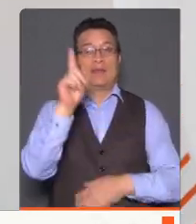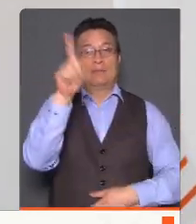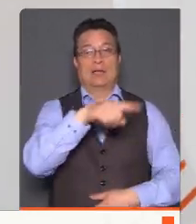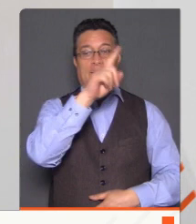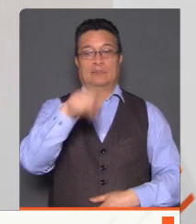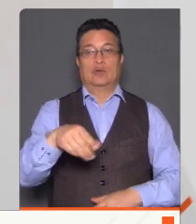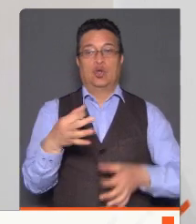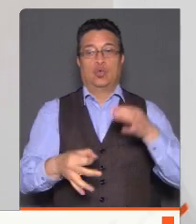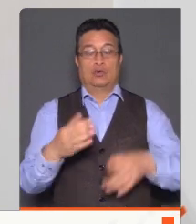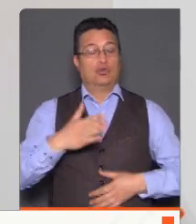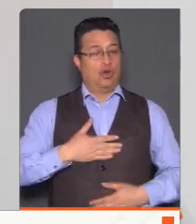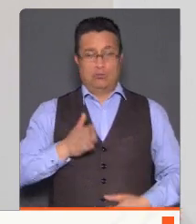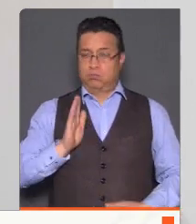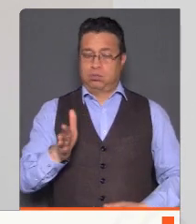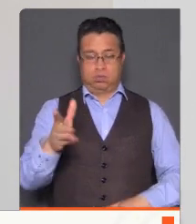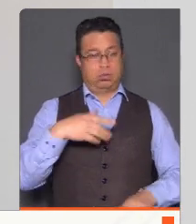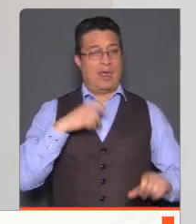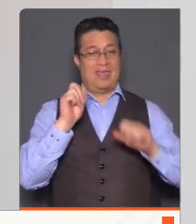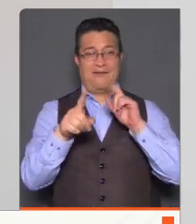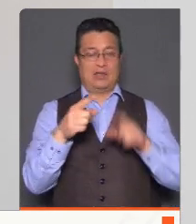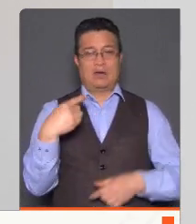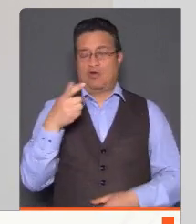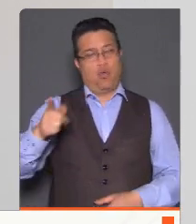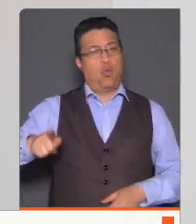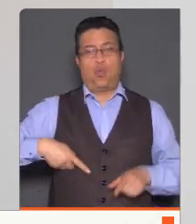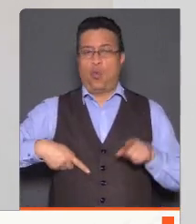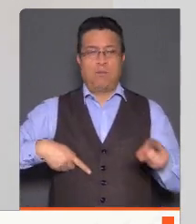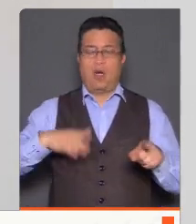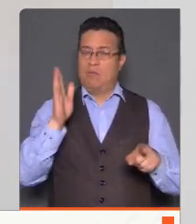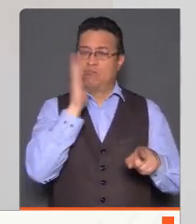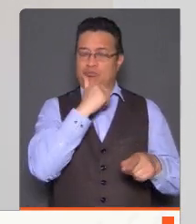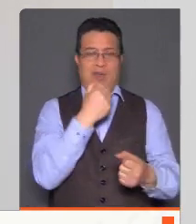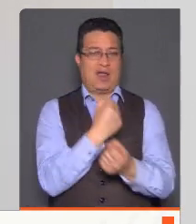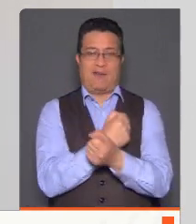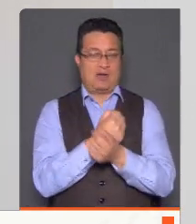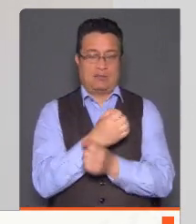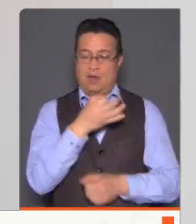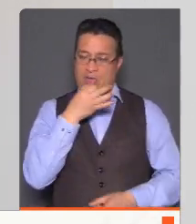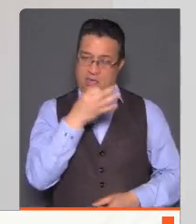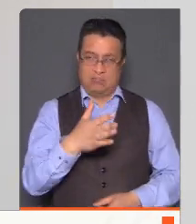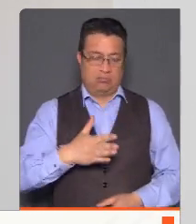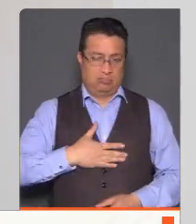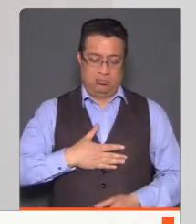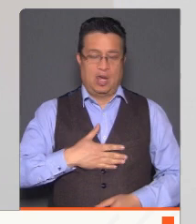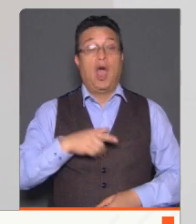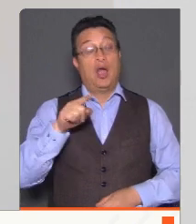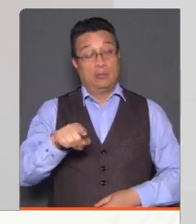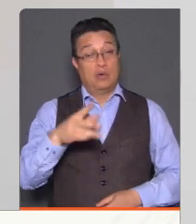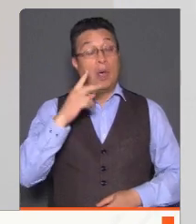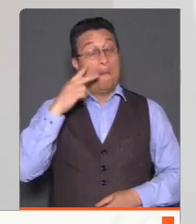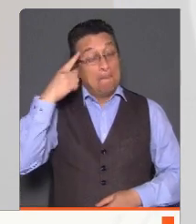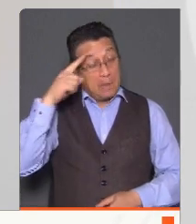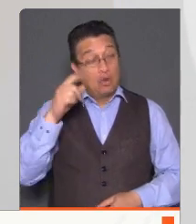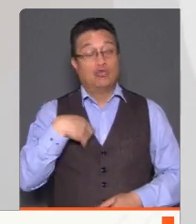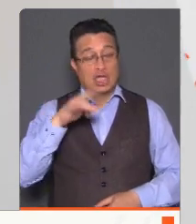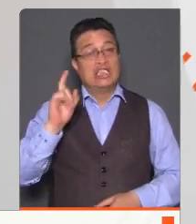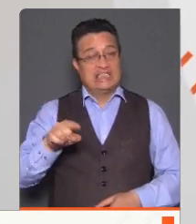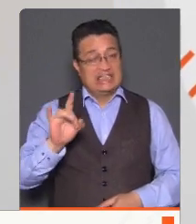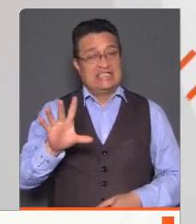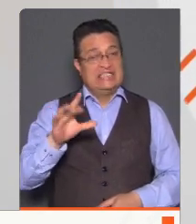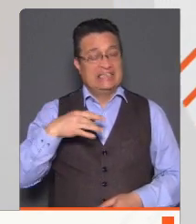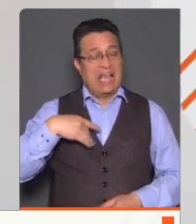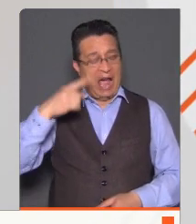Seguimos como defensa sosteniendo la absoluta inocencia del señor Maturana. Sin perjuicio de aquello, entendemos además que la pena